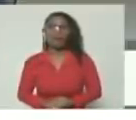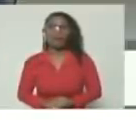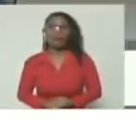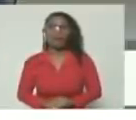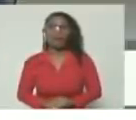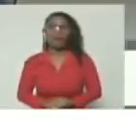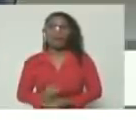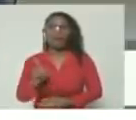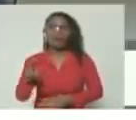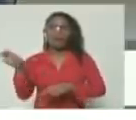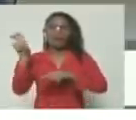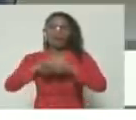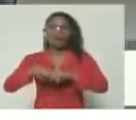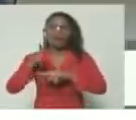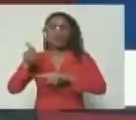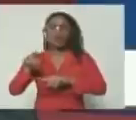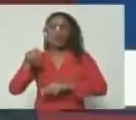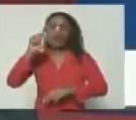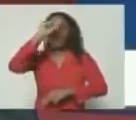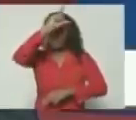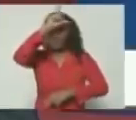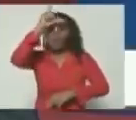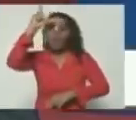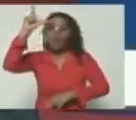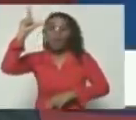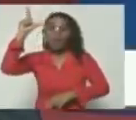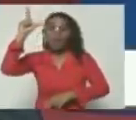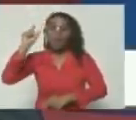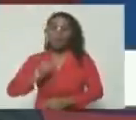estuvo sentado Julio Borges.